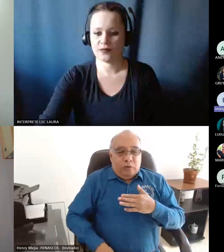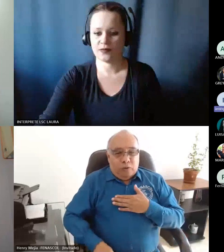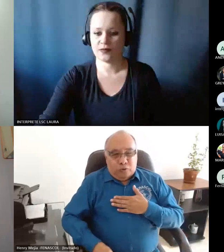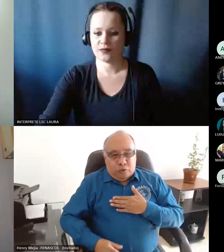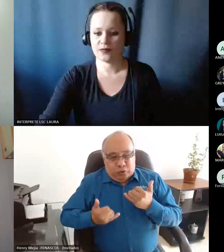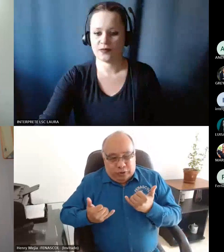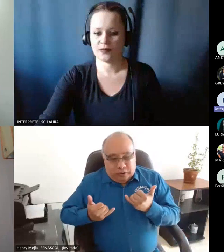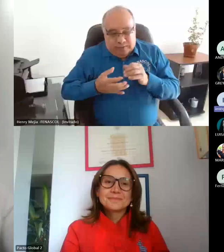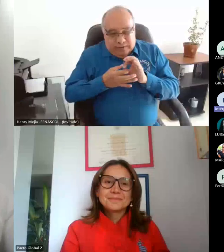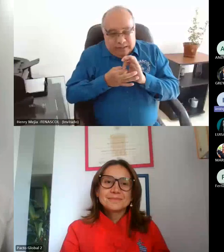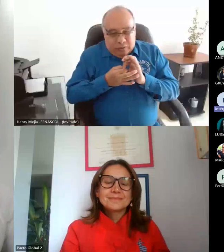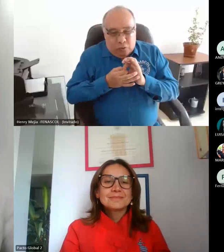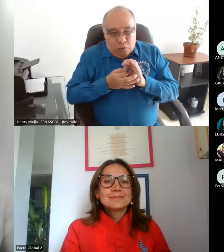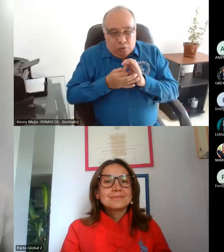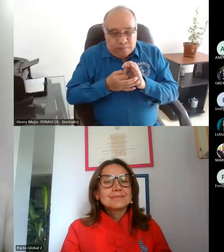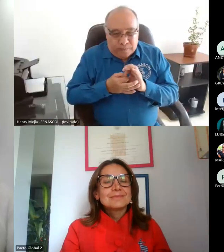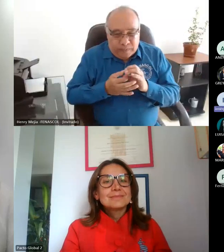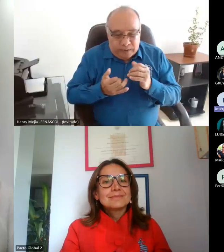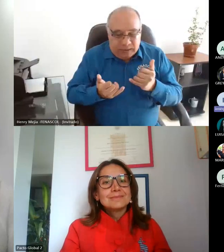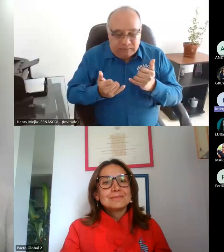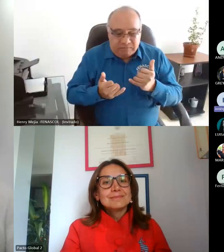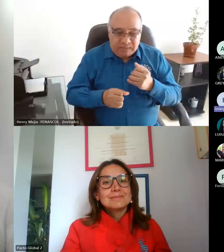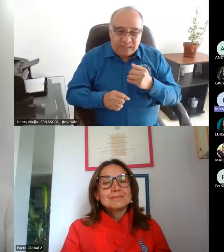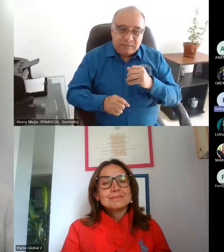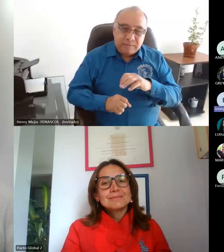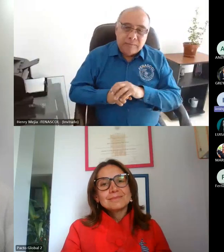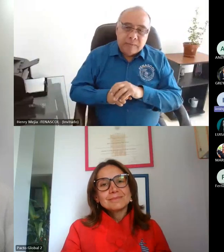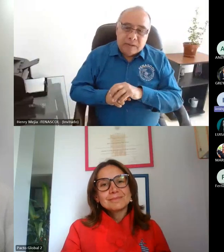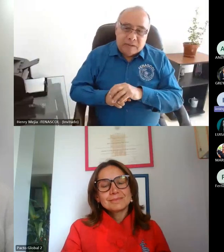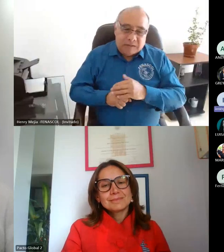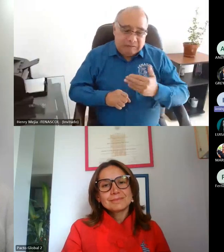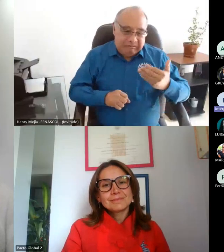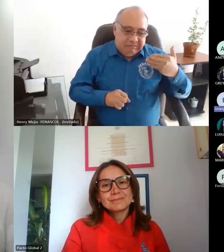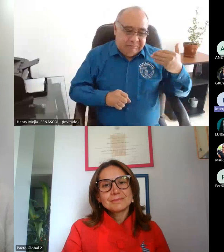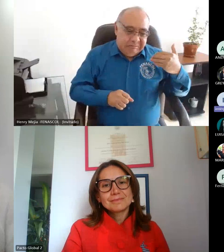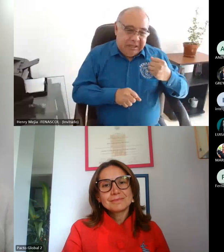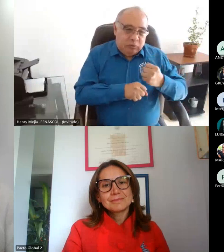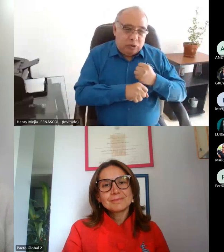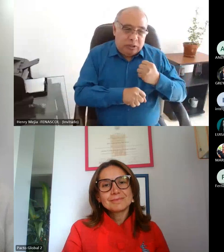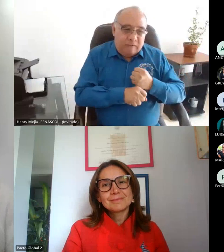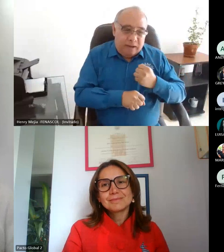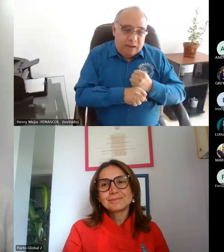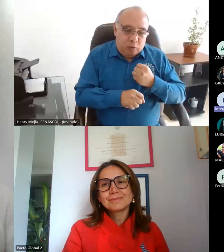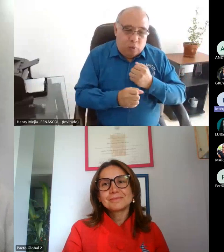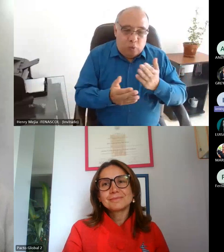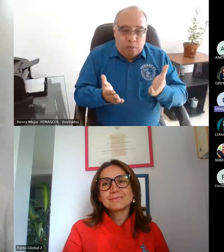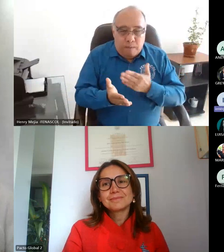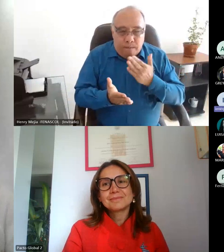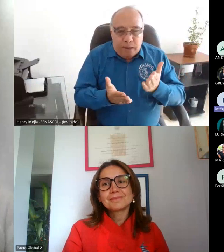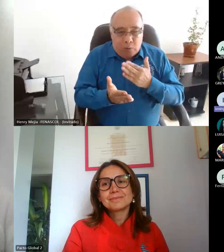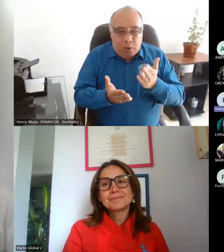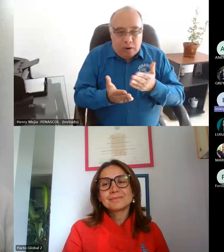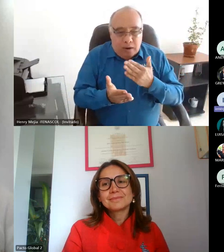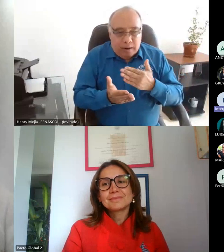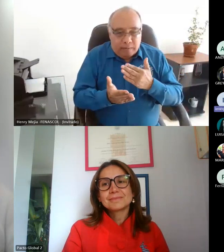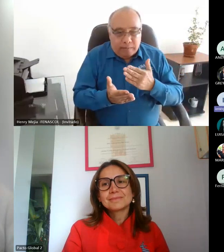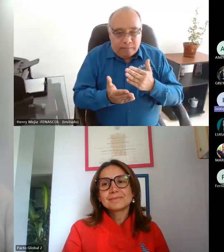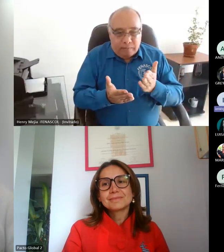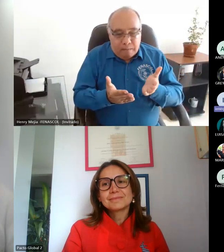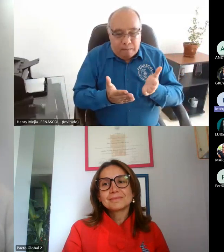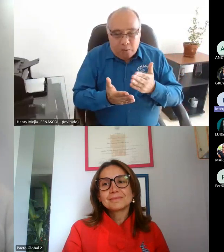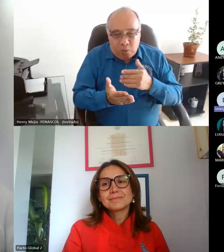sí bien nosotros desde fenascol eh hace poco hicimos